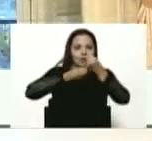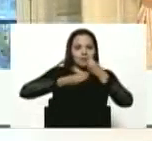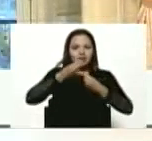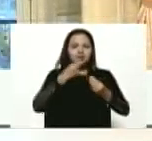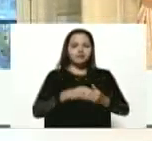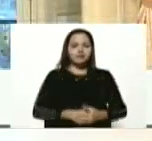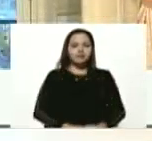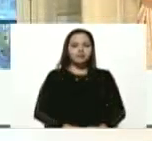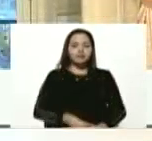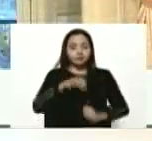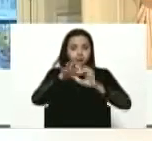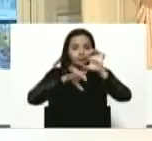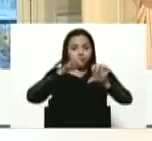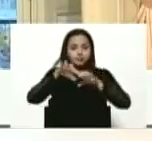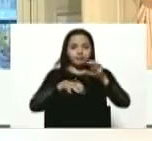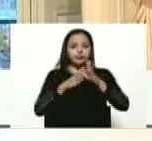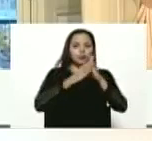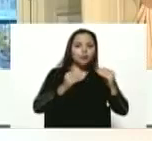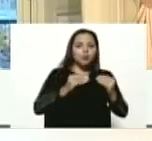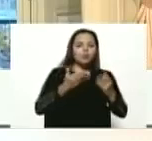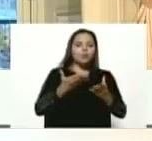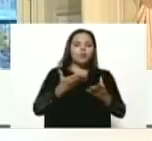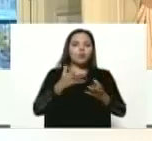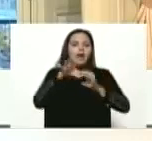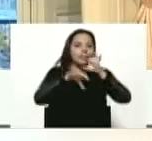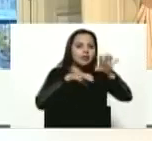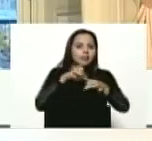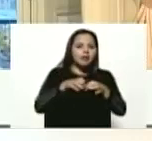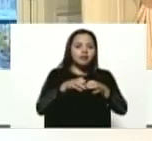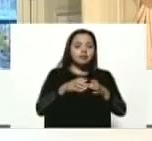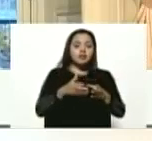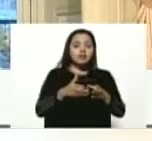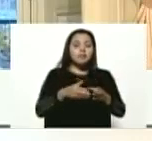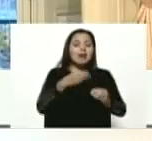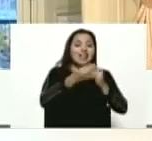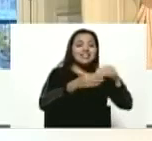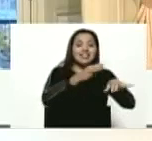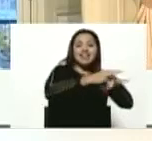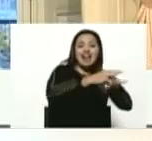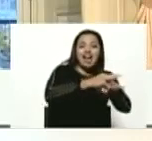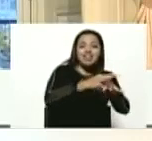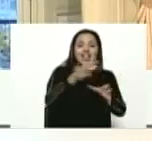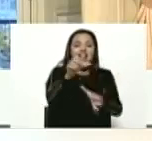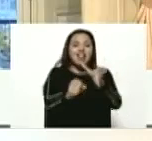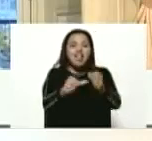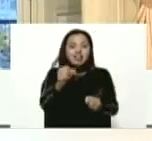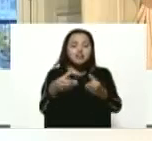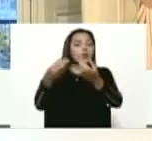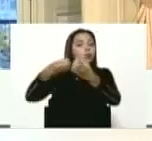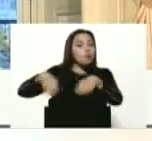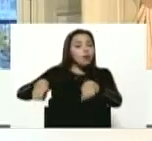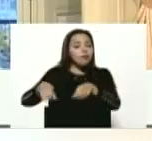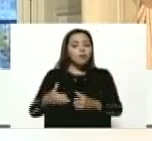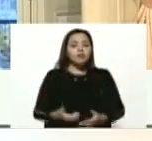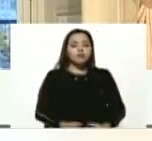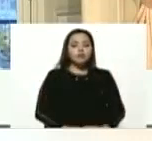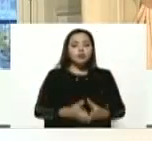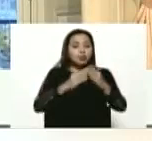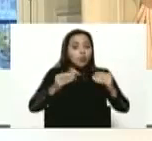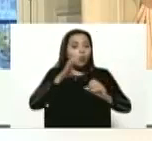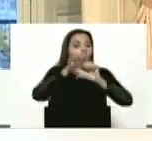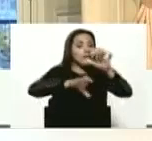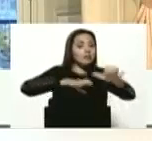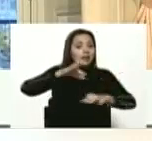los animales, todos para producir carne y producir leche, para producir huevos, todos los